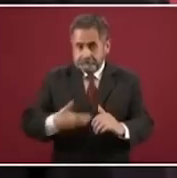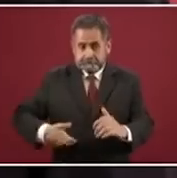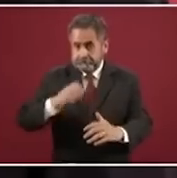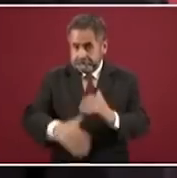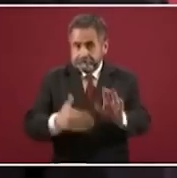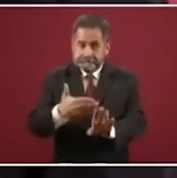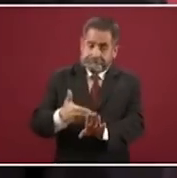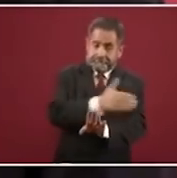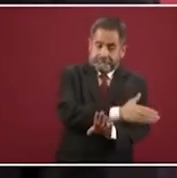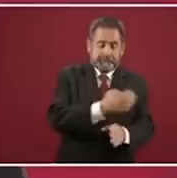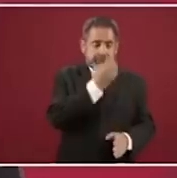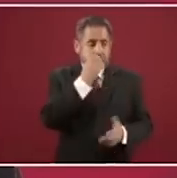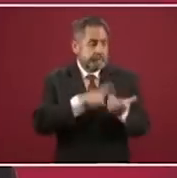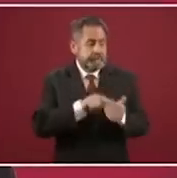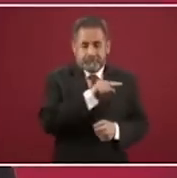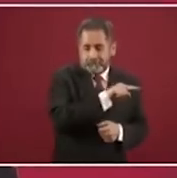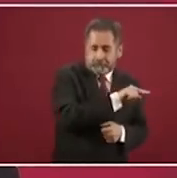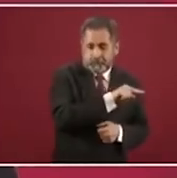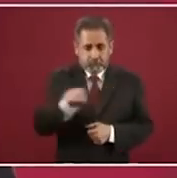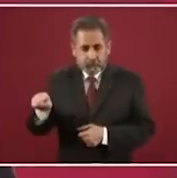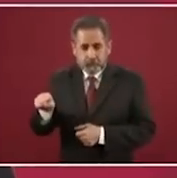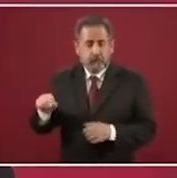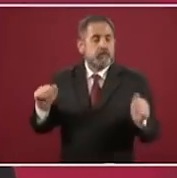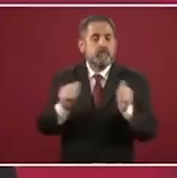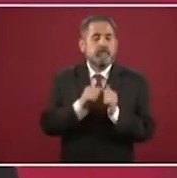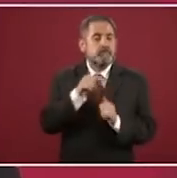escuelas tengan comunicación